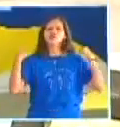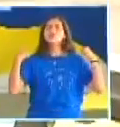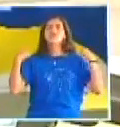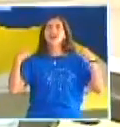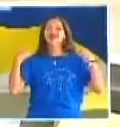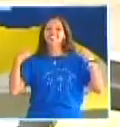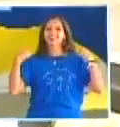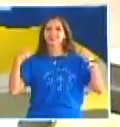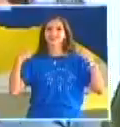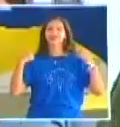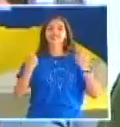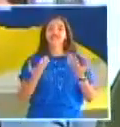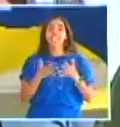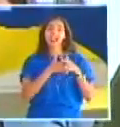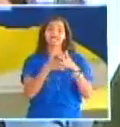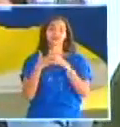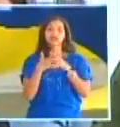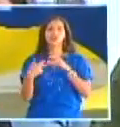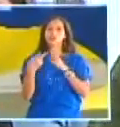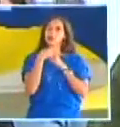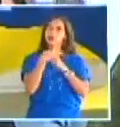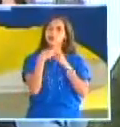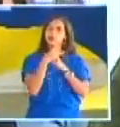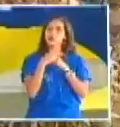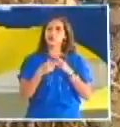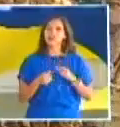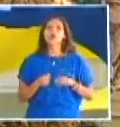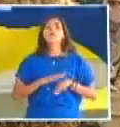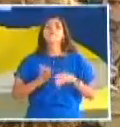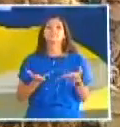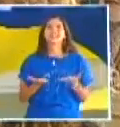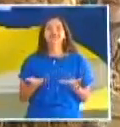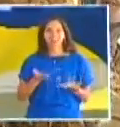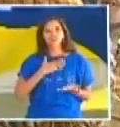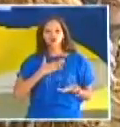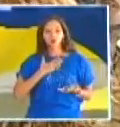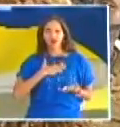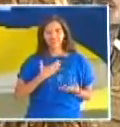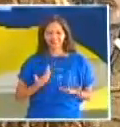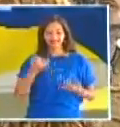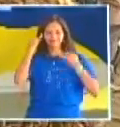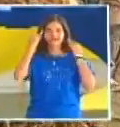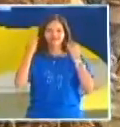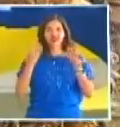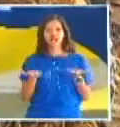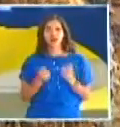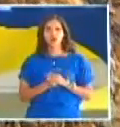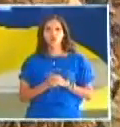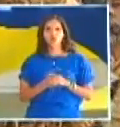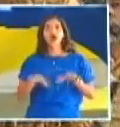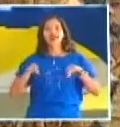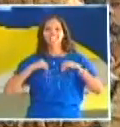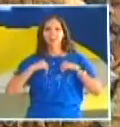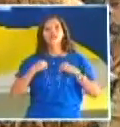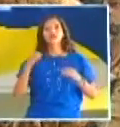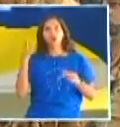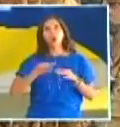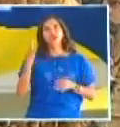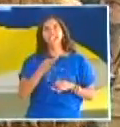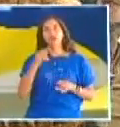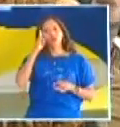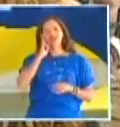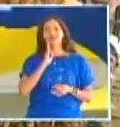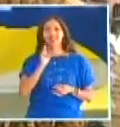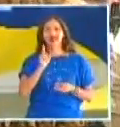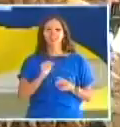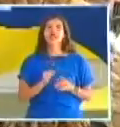el imperialismo que nosotros combatimos, porque es parte de nuestra naturaleza. Es un reconocimiento a nuestro origen bolivariano,